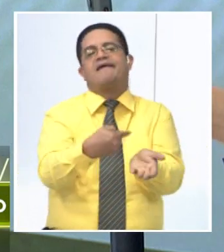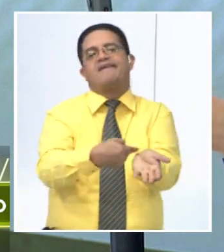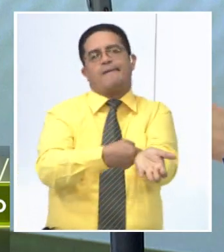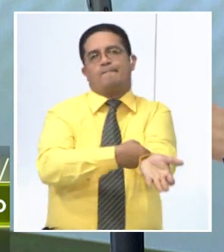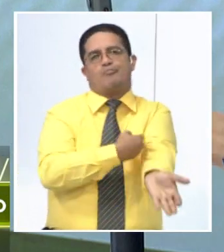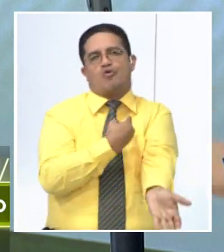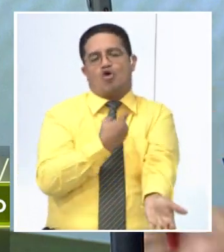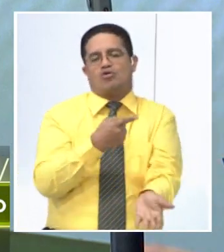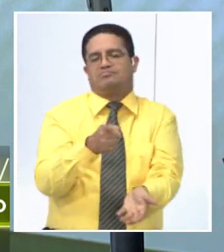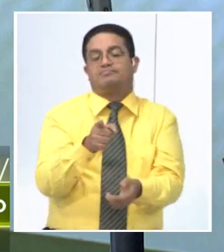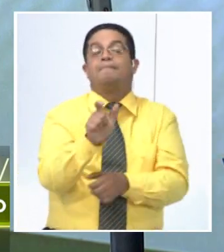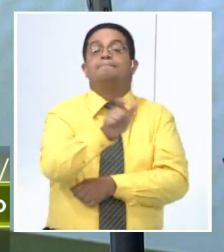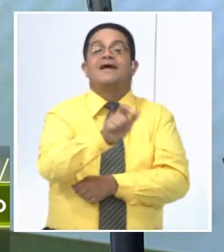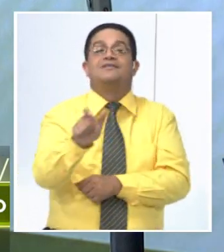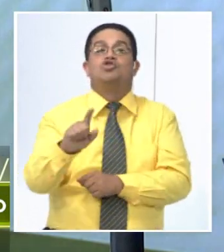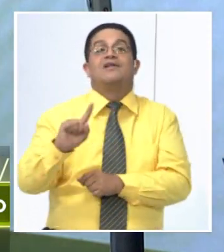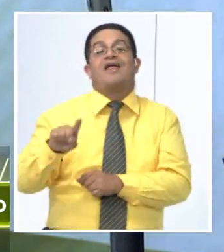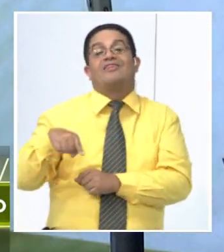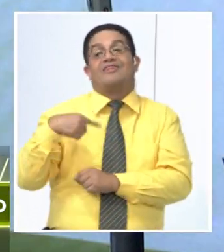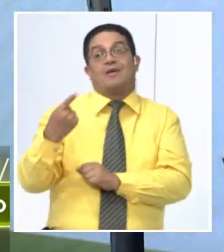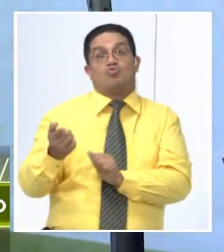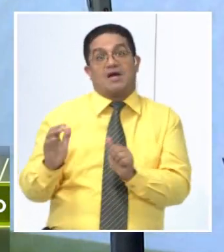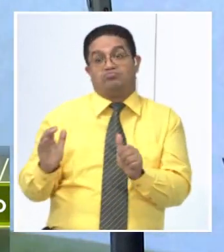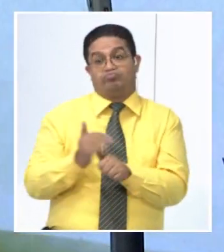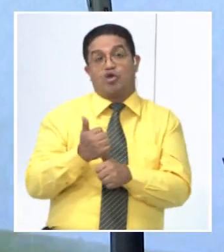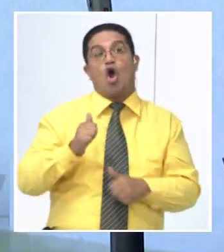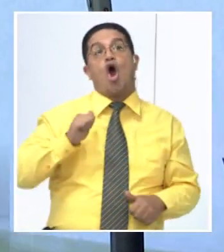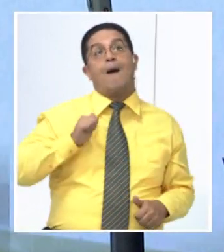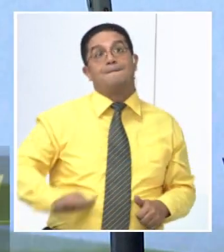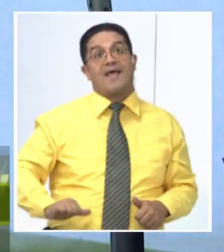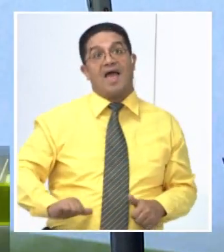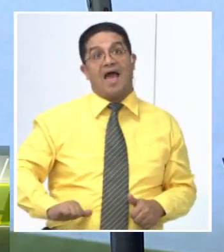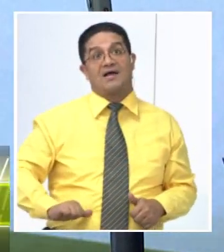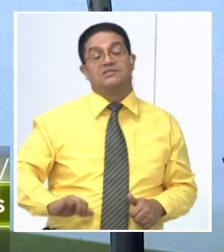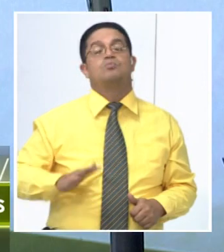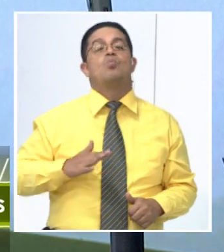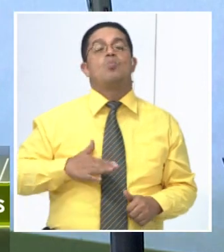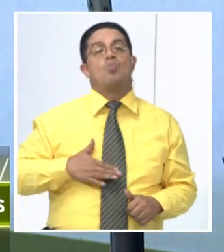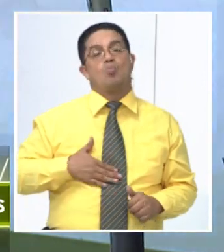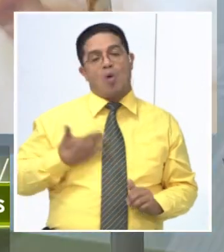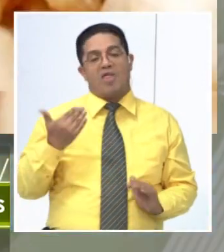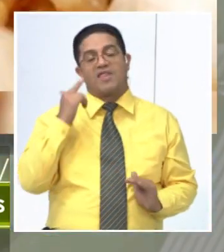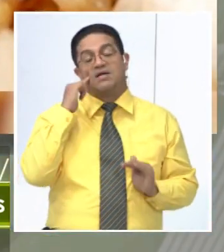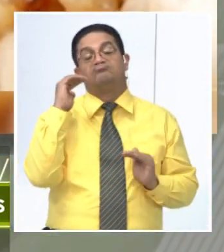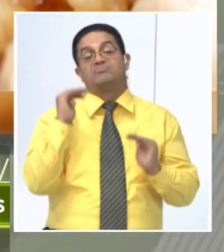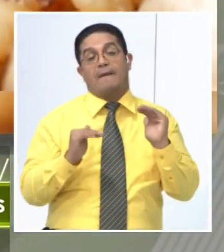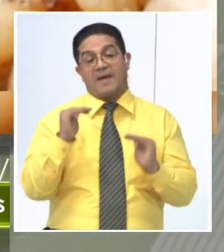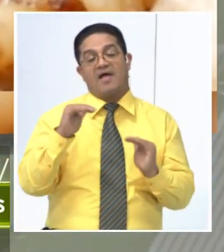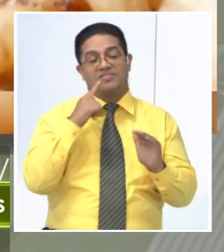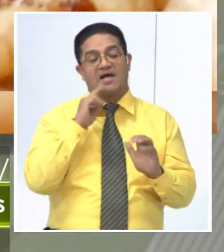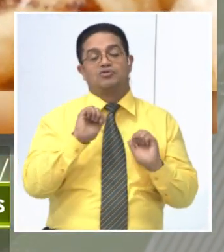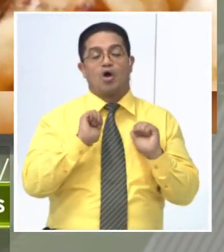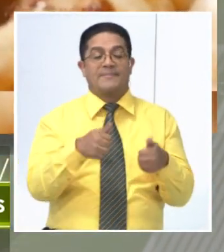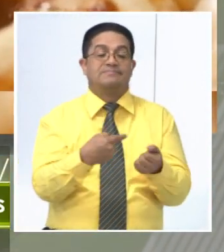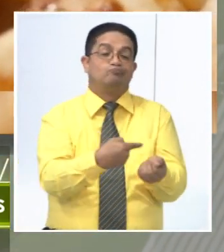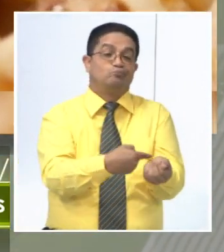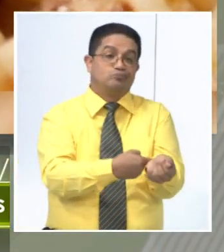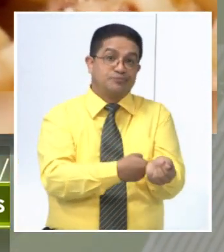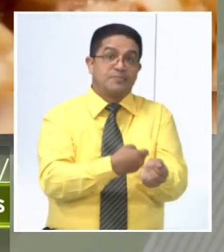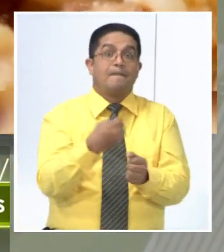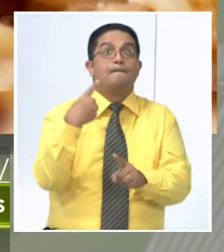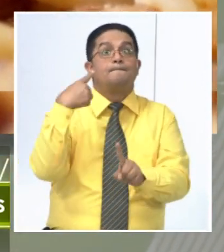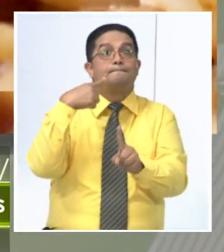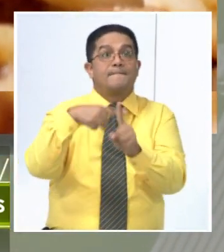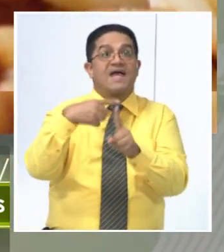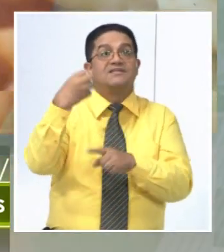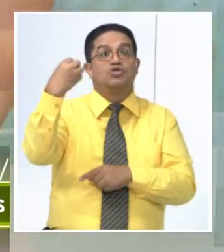entonces pacientes después de ser operados pudieran entrar de acuerdo al estadio a un protocolo de radio y de quimioterapia. Liliana